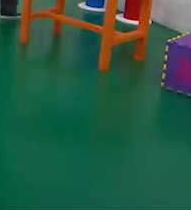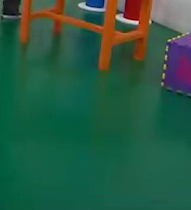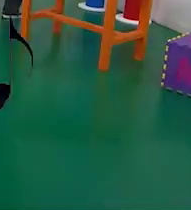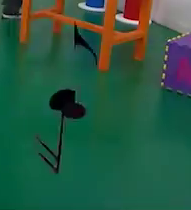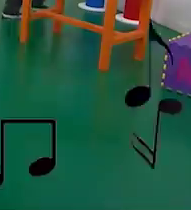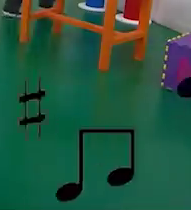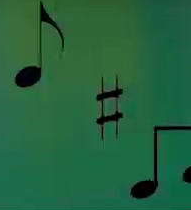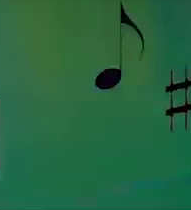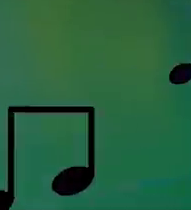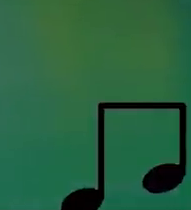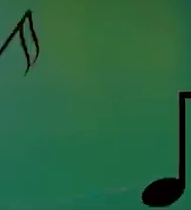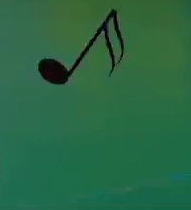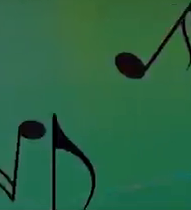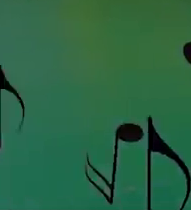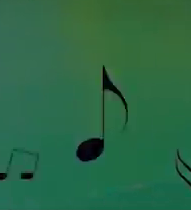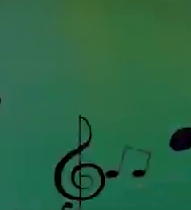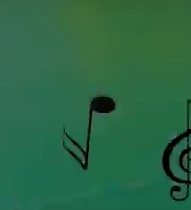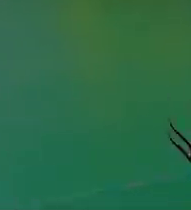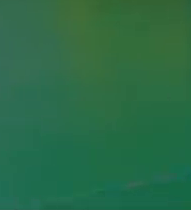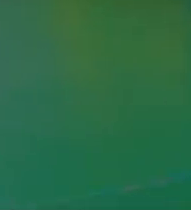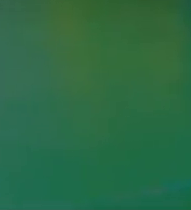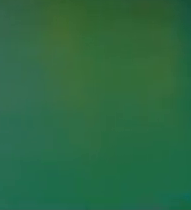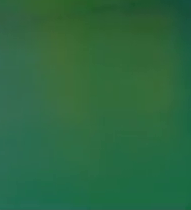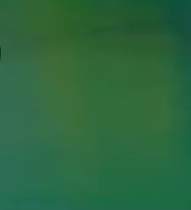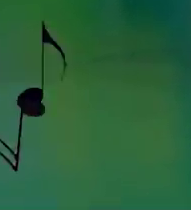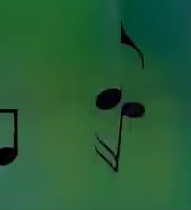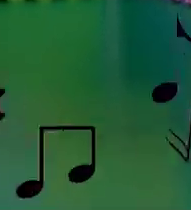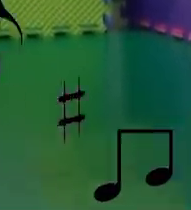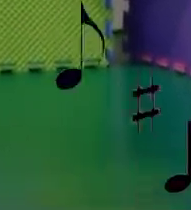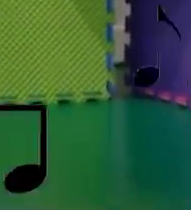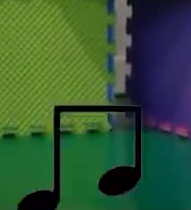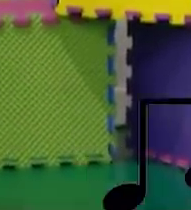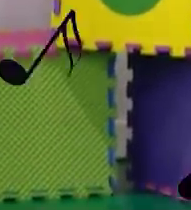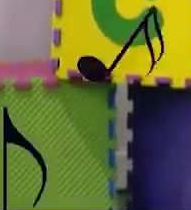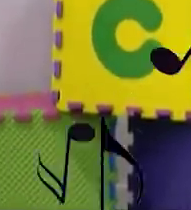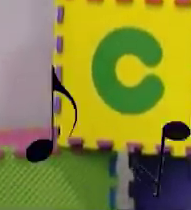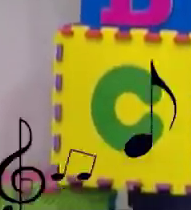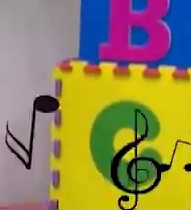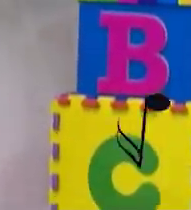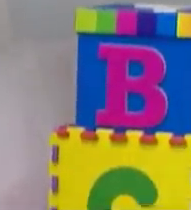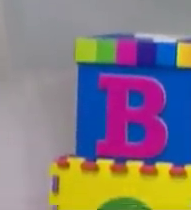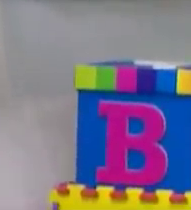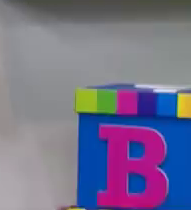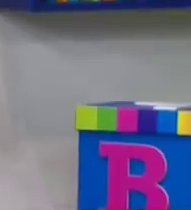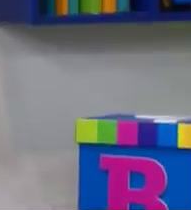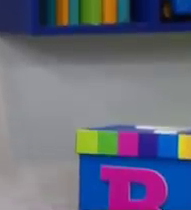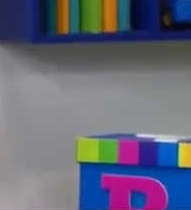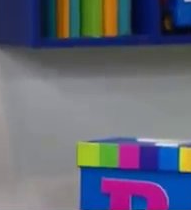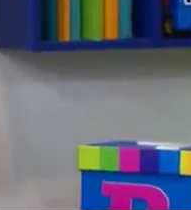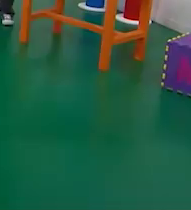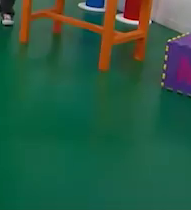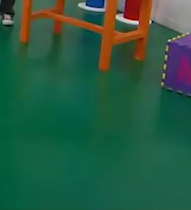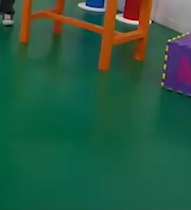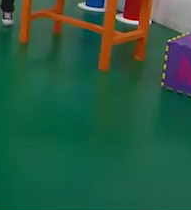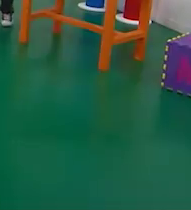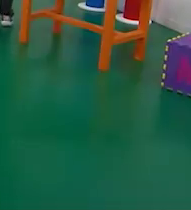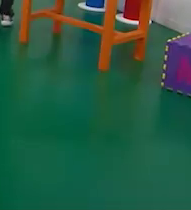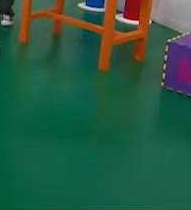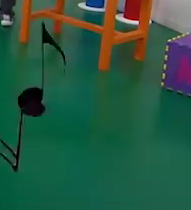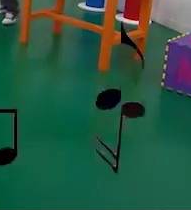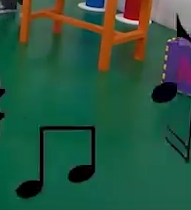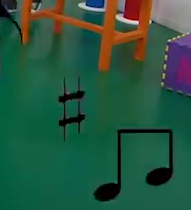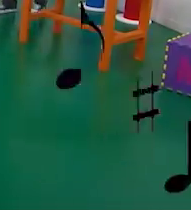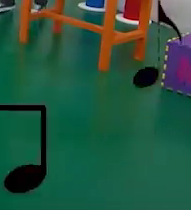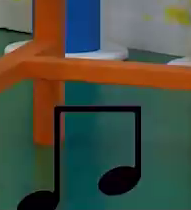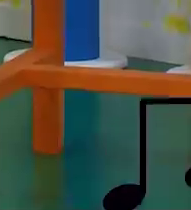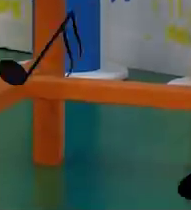entre los dos sonidos, grave o agudo, ¿cuál puede ser? Escuchándolo puedes entender. Cuando escuches un